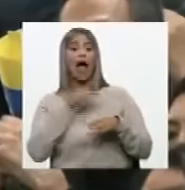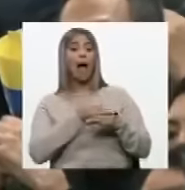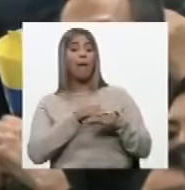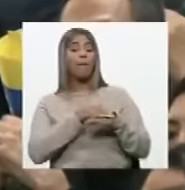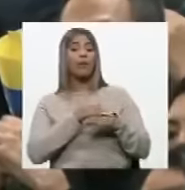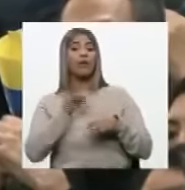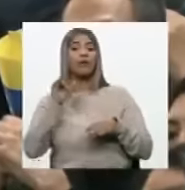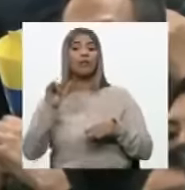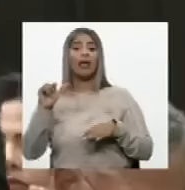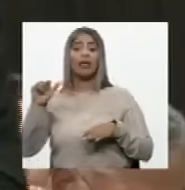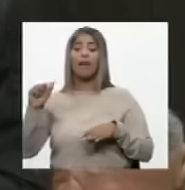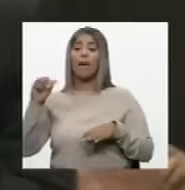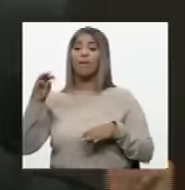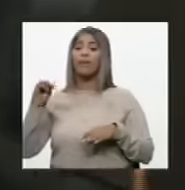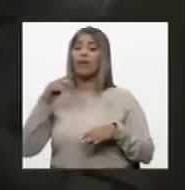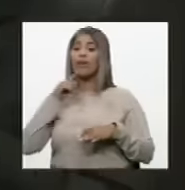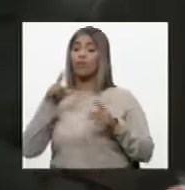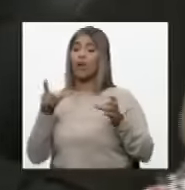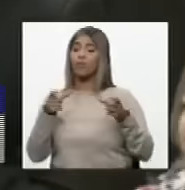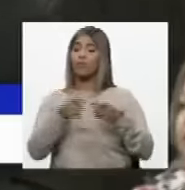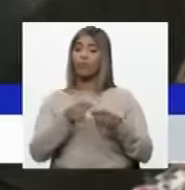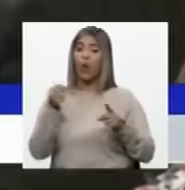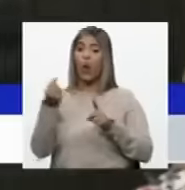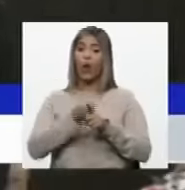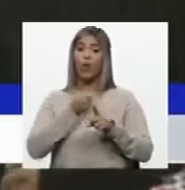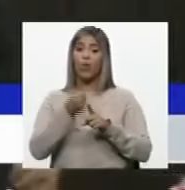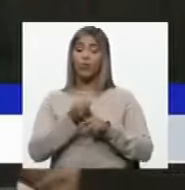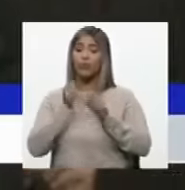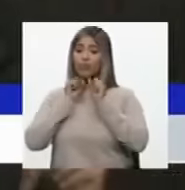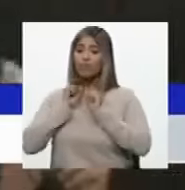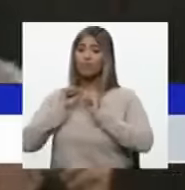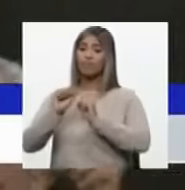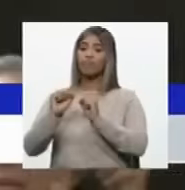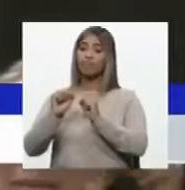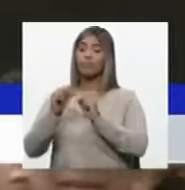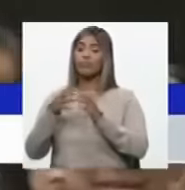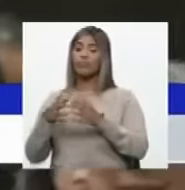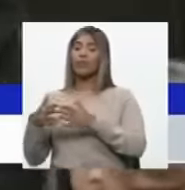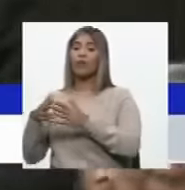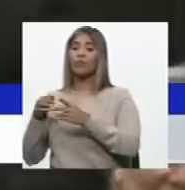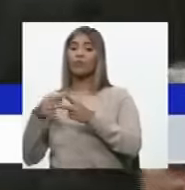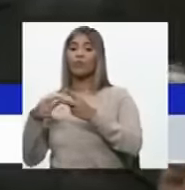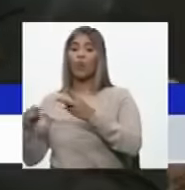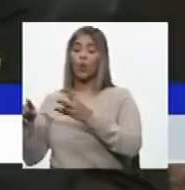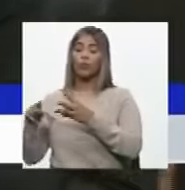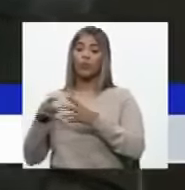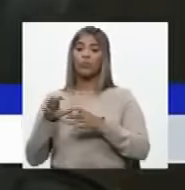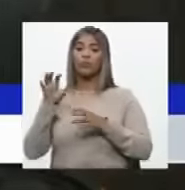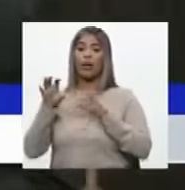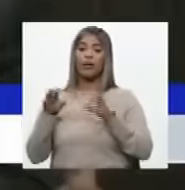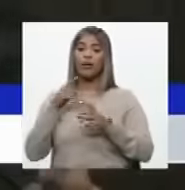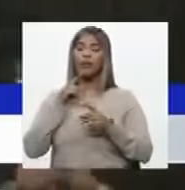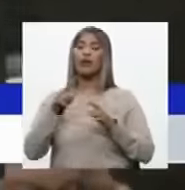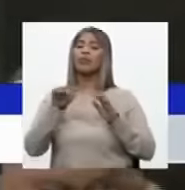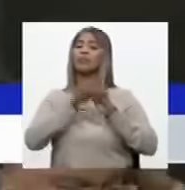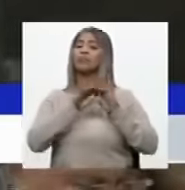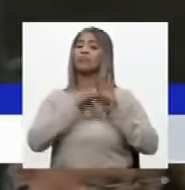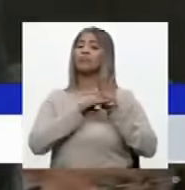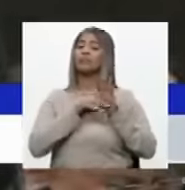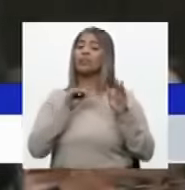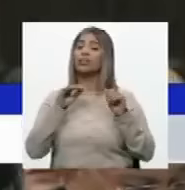fue Isaías Medina Angarita en un contexto de lucha contra el antiimperialismo. Pero permítame recordar, inciso sexto de la Constitución